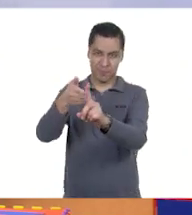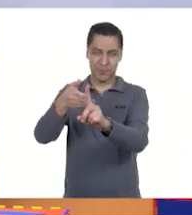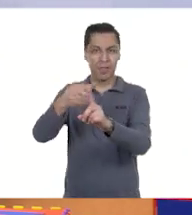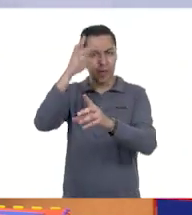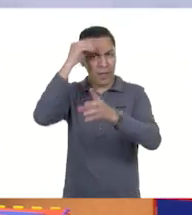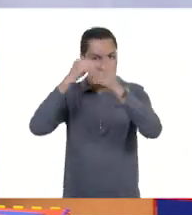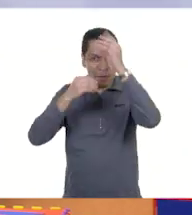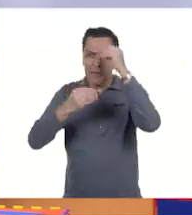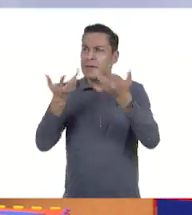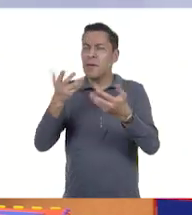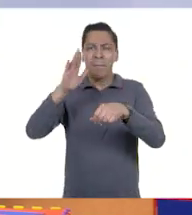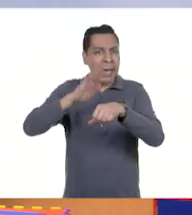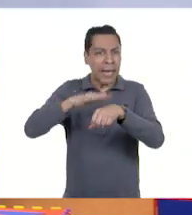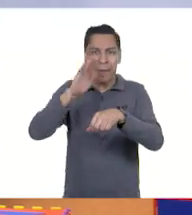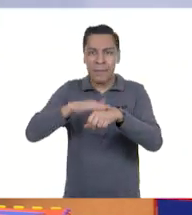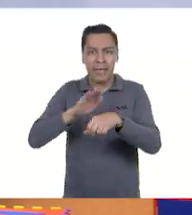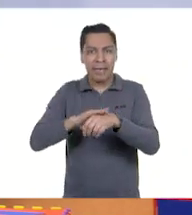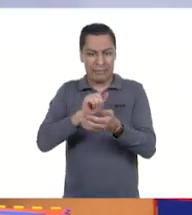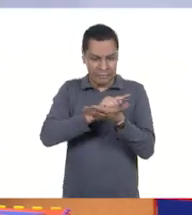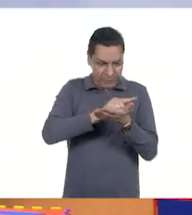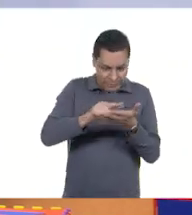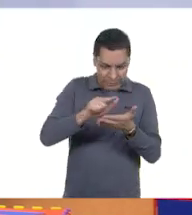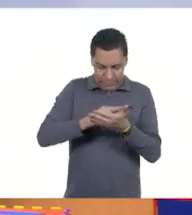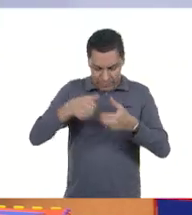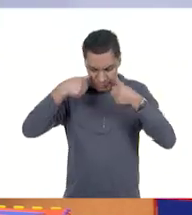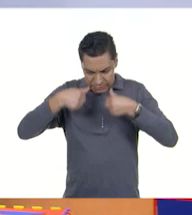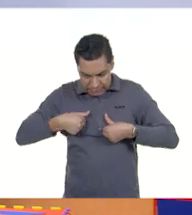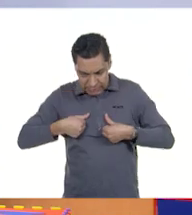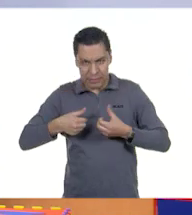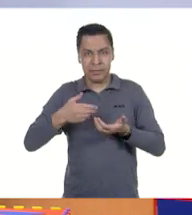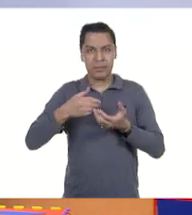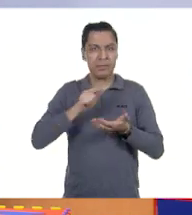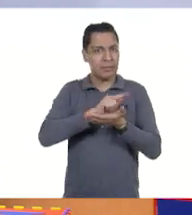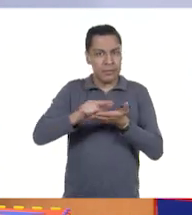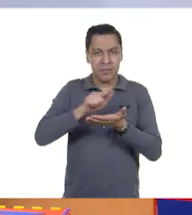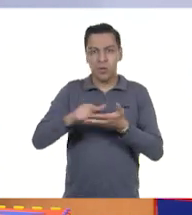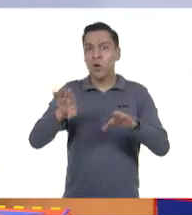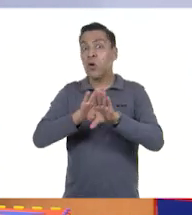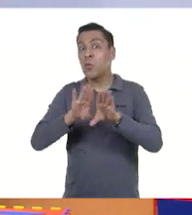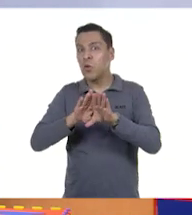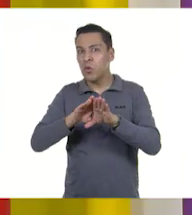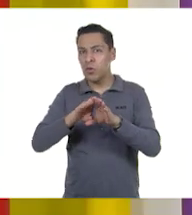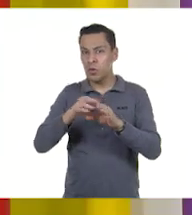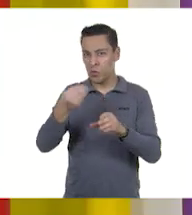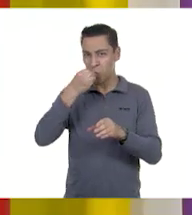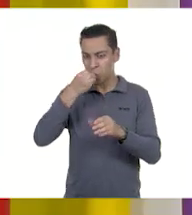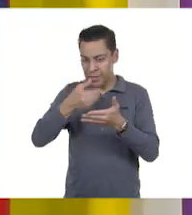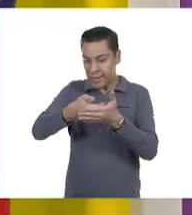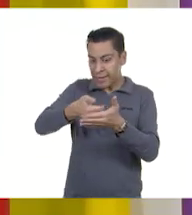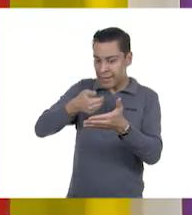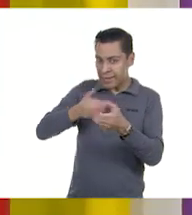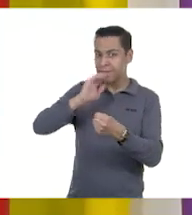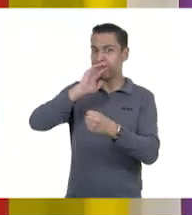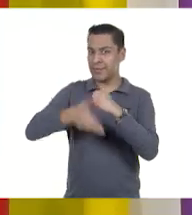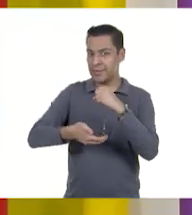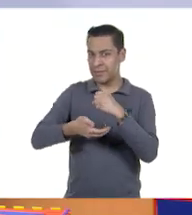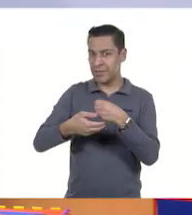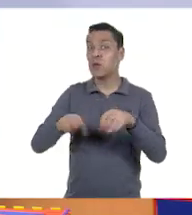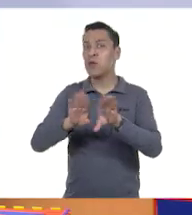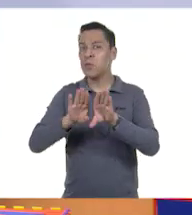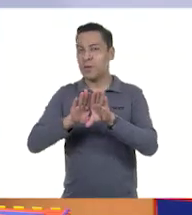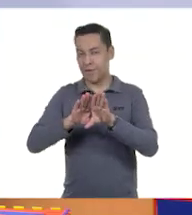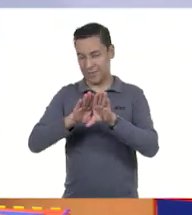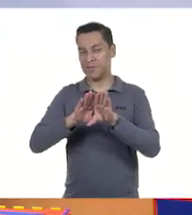aprender más y más sobre estos hábitos de higiene, antes y después de comer. ¿Nos acompañan? Muy bien. Para iniciar,